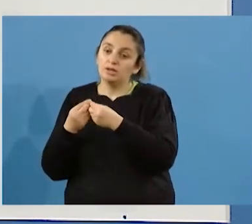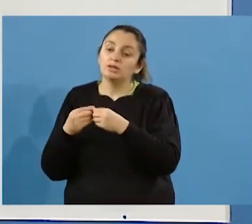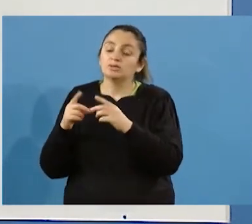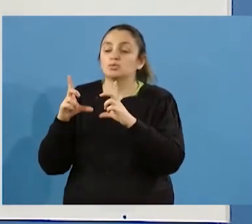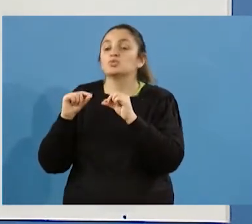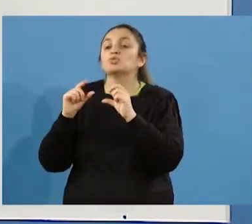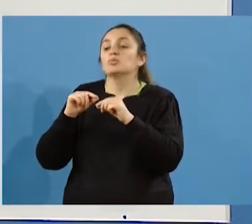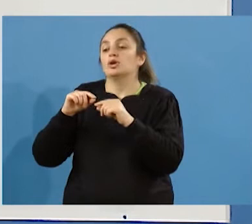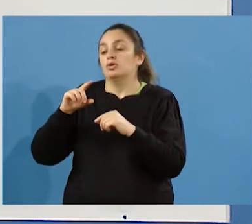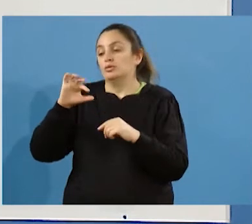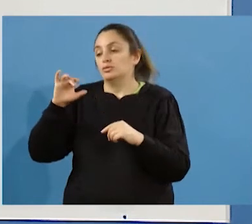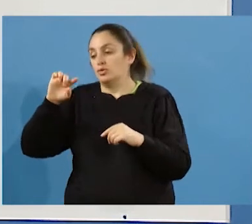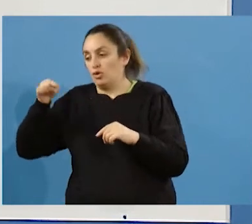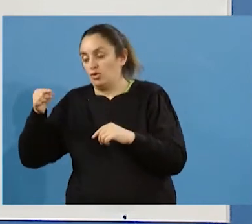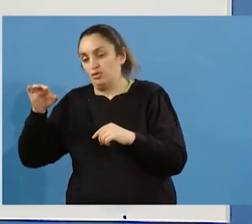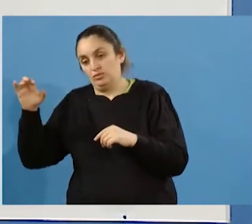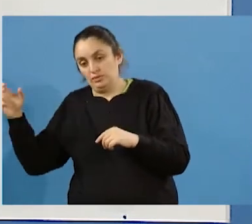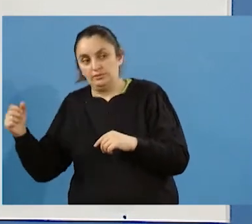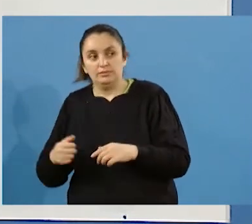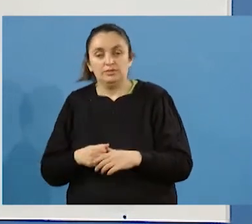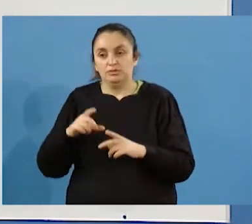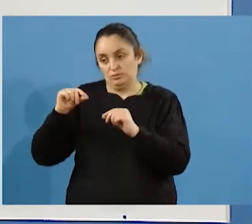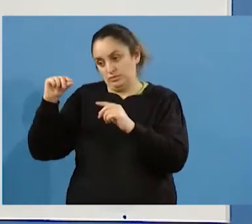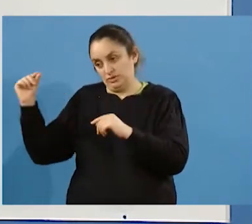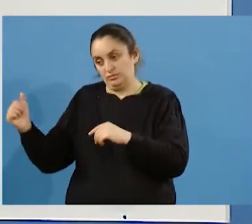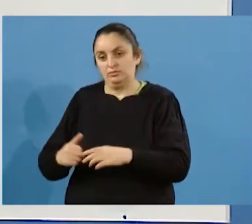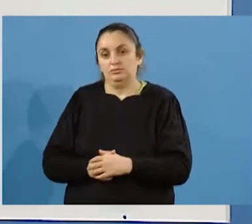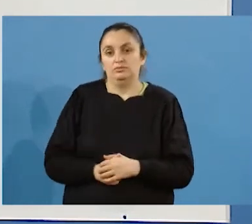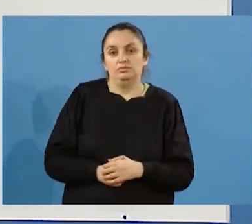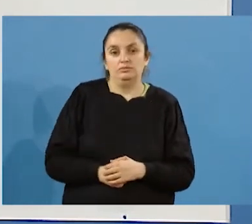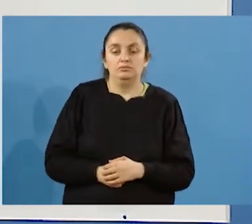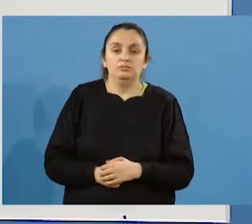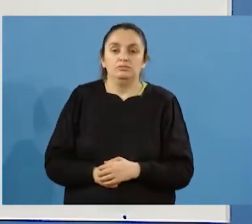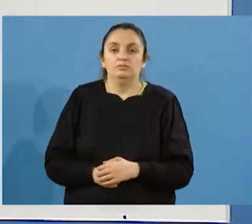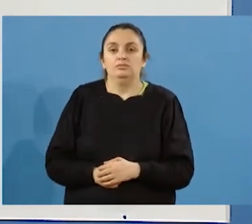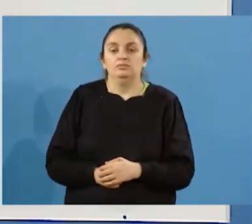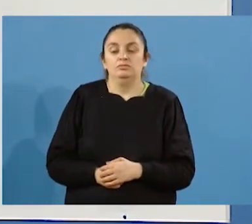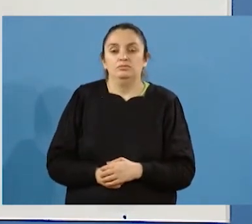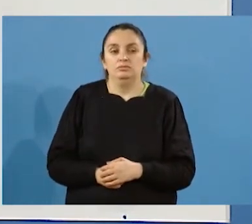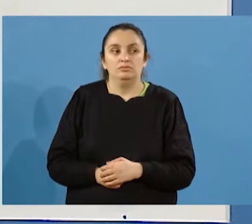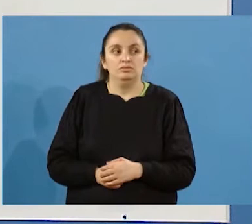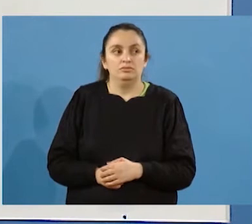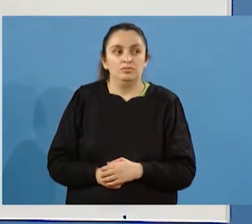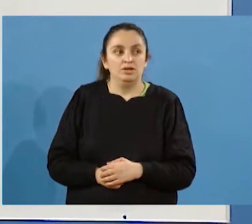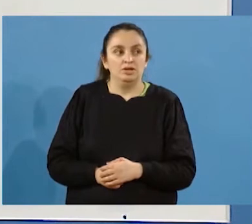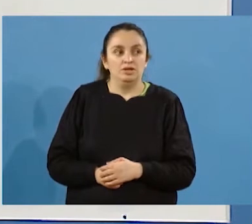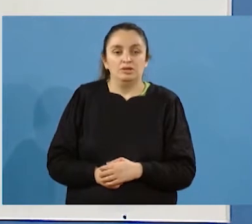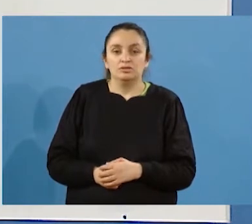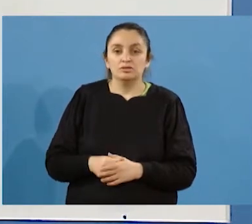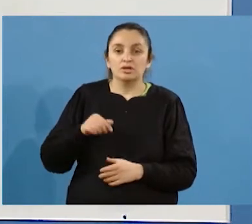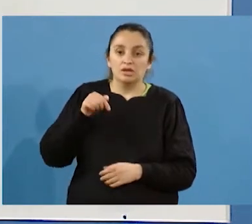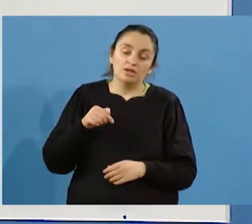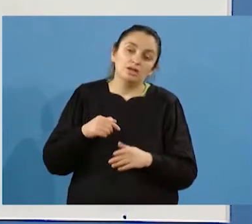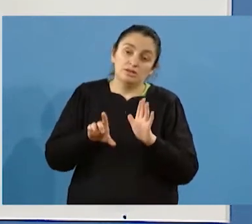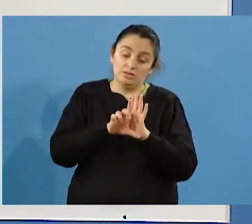que no estamos trabajando ahora que es los números enteros y así sería así podría aplicar estas